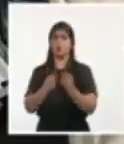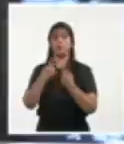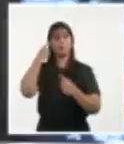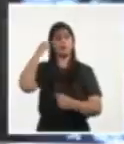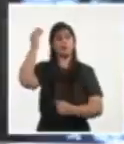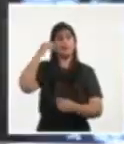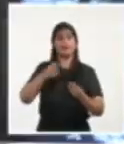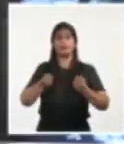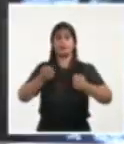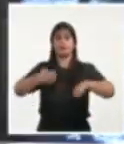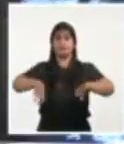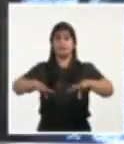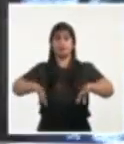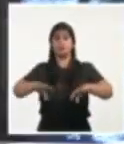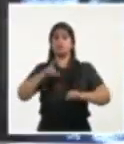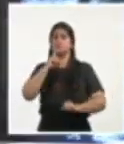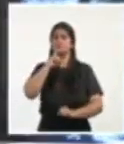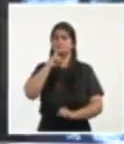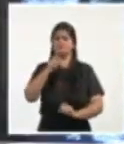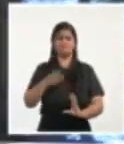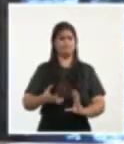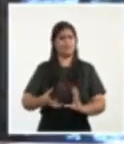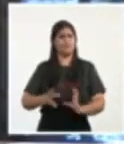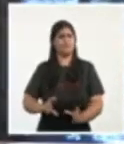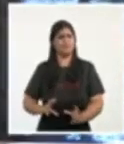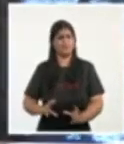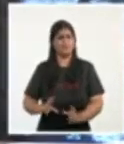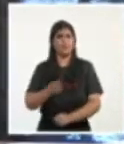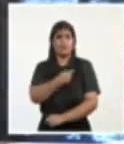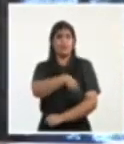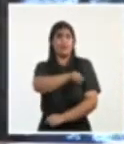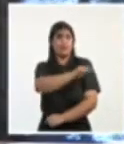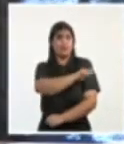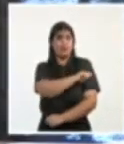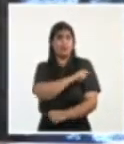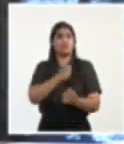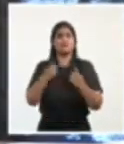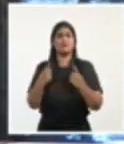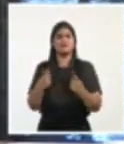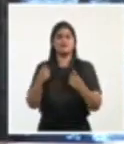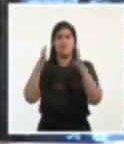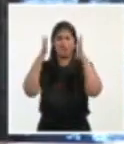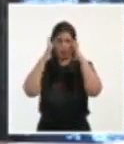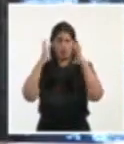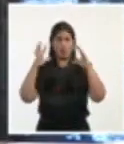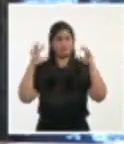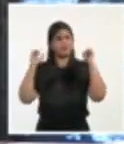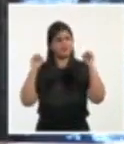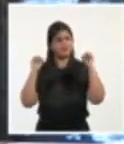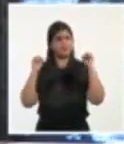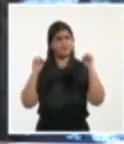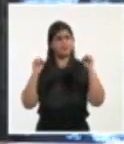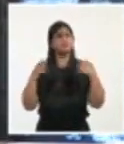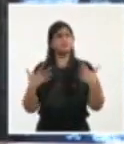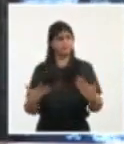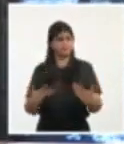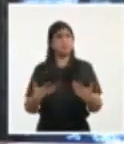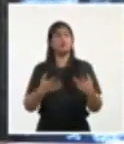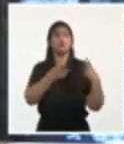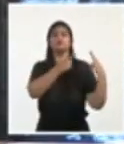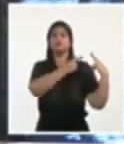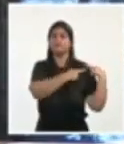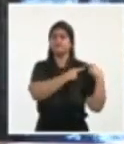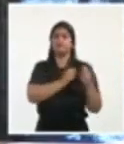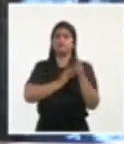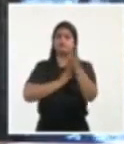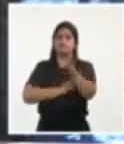tenga conciencia de ello para que actúe en consecuencia. Nosotros ratificamos que a nuestro pueblo, que los profesionales